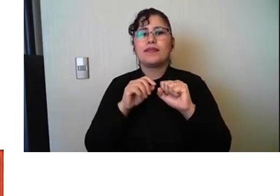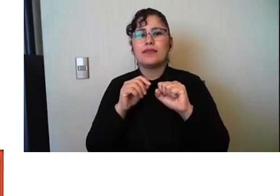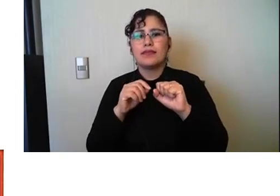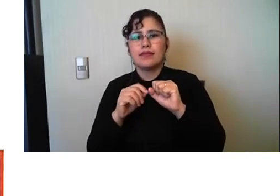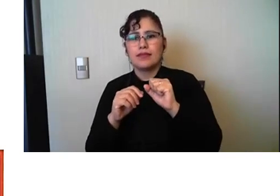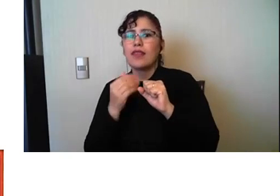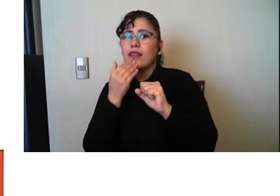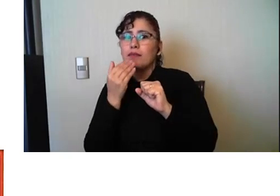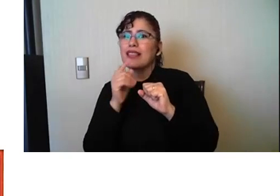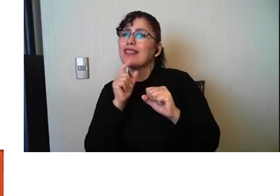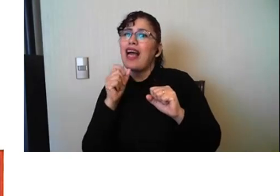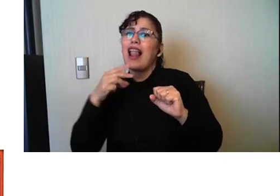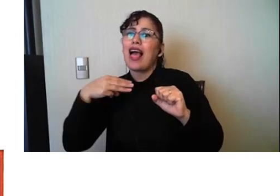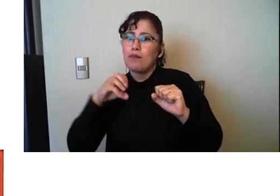tálamo.